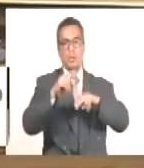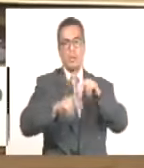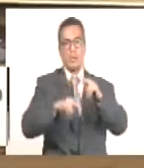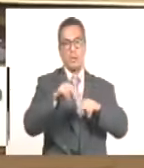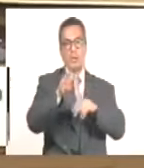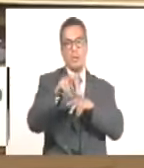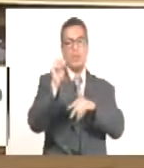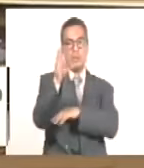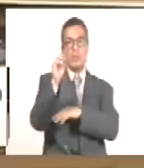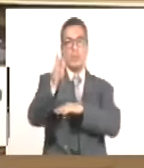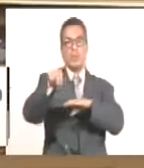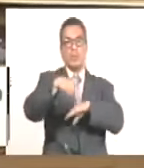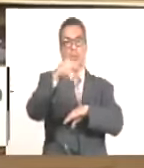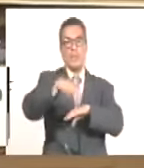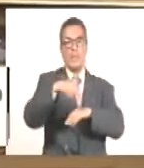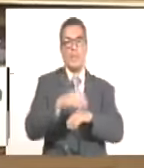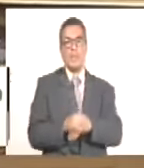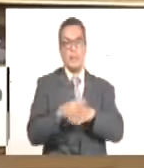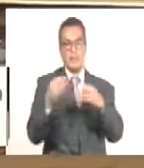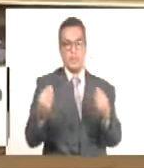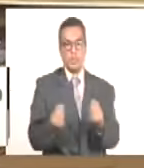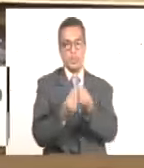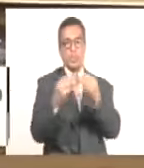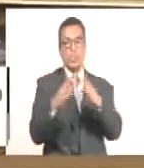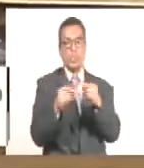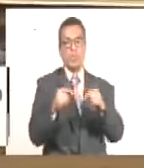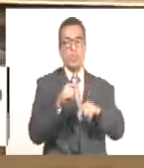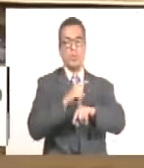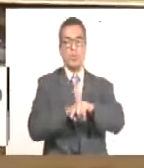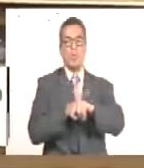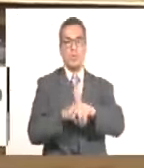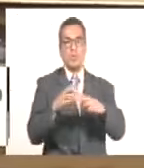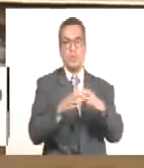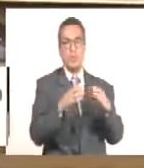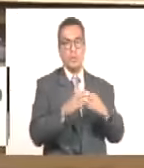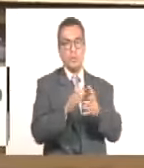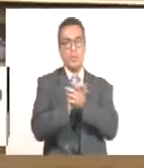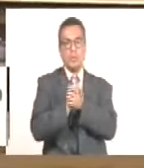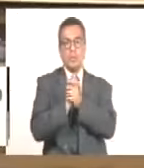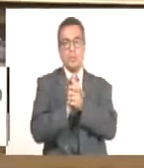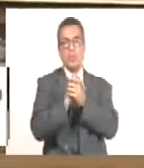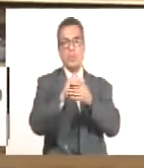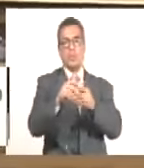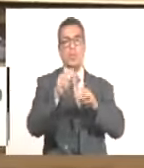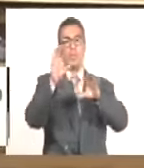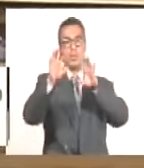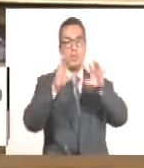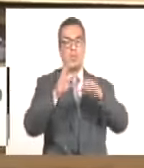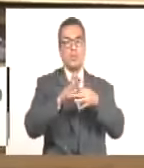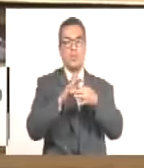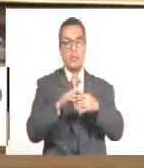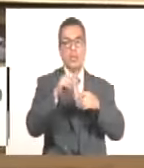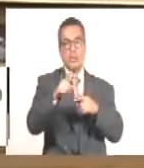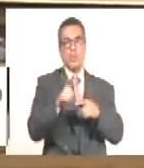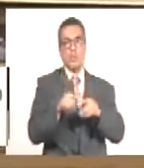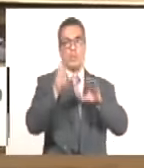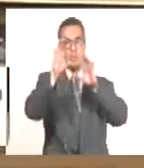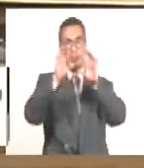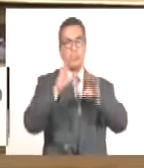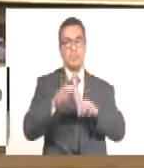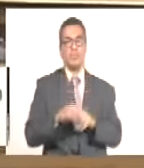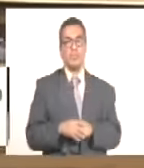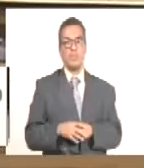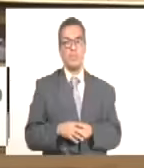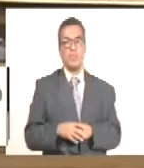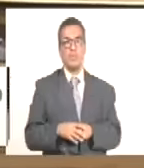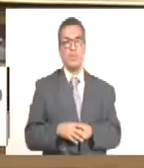esta Asamblea Nacional junto con sus correlativos grupos de amistad en los parlamentos de esos países.